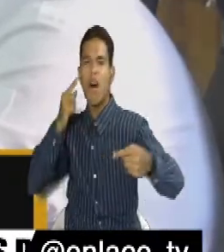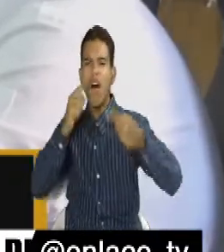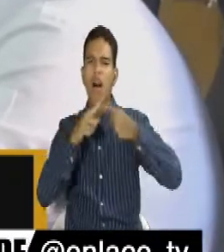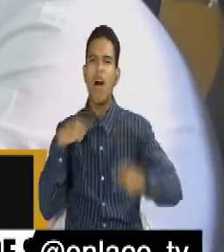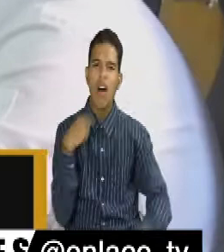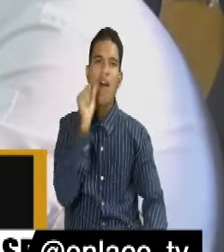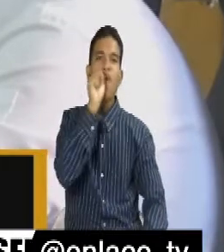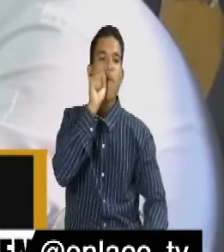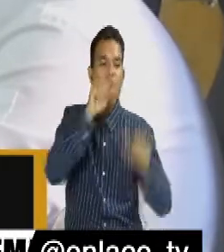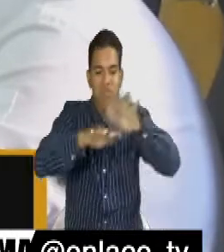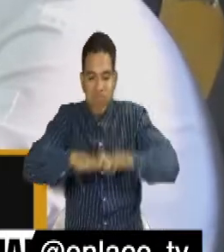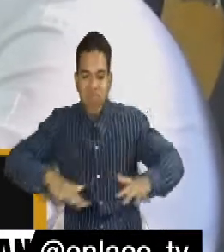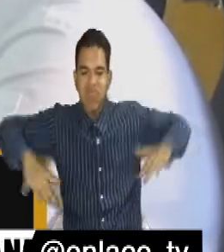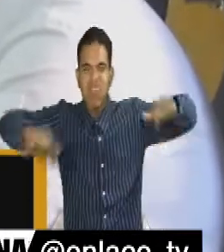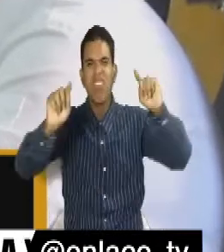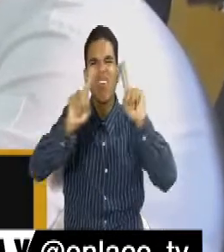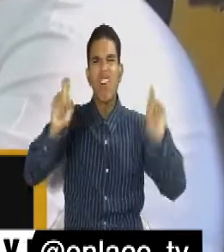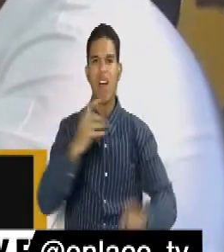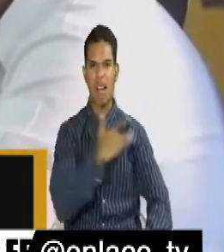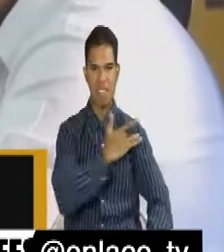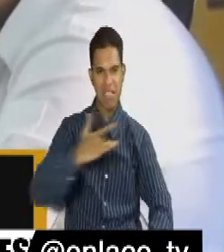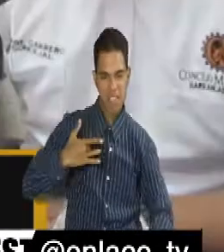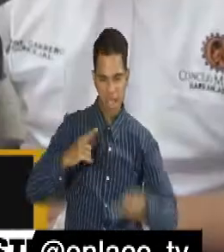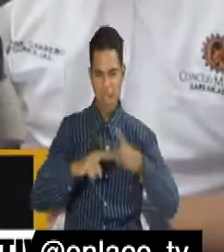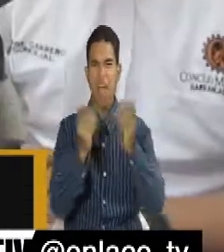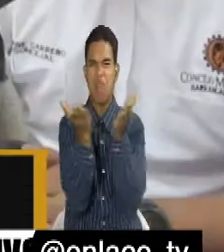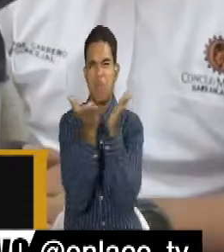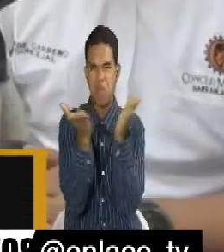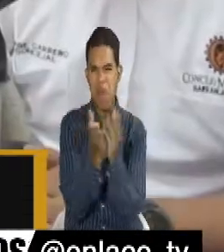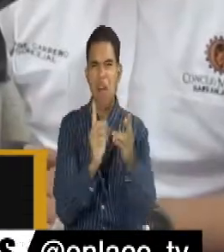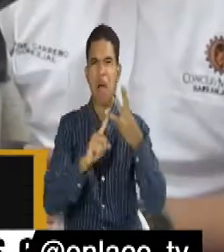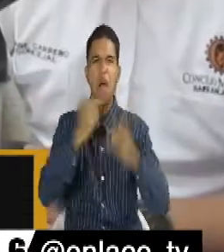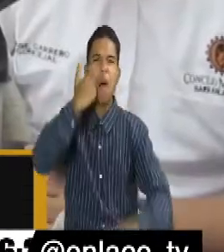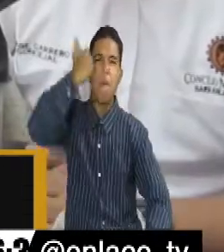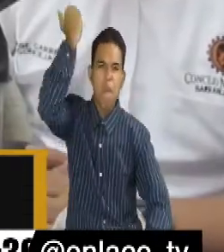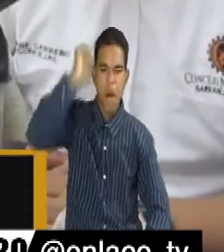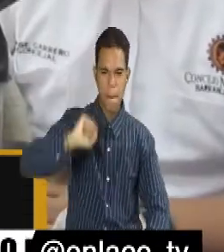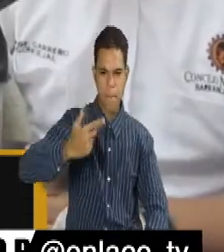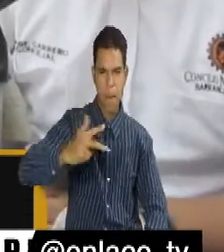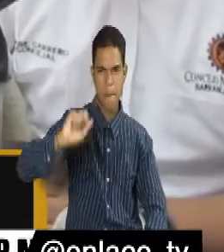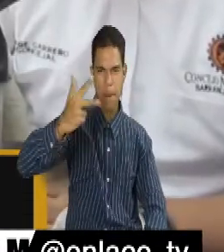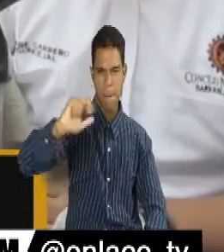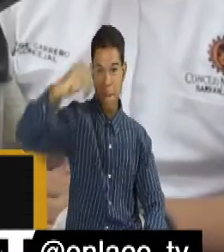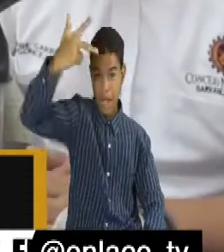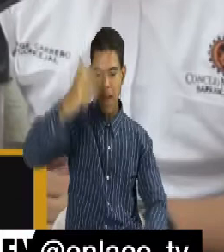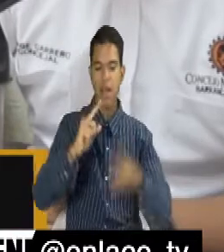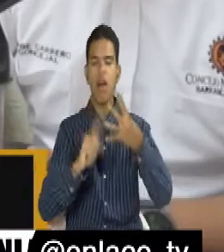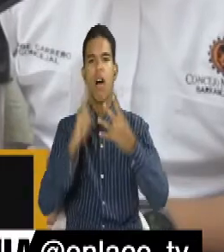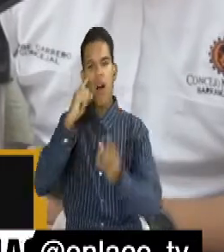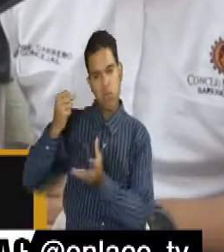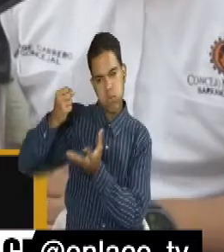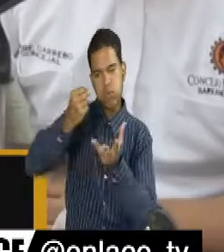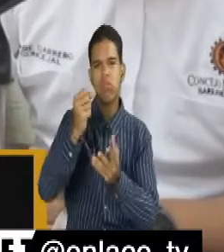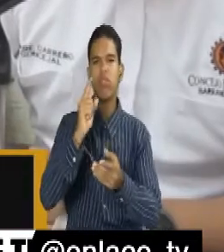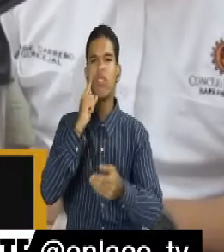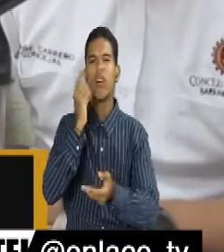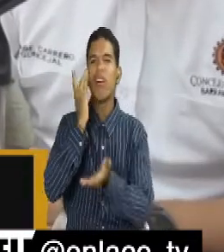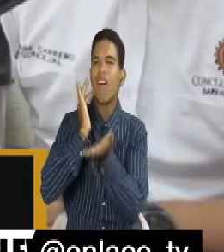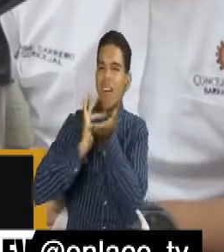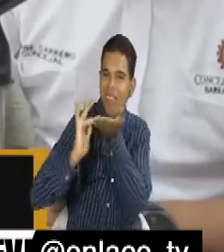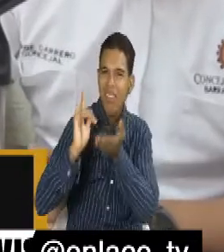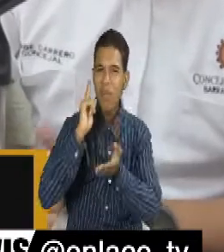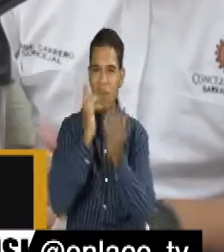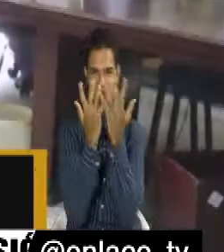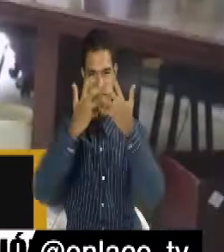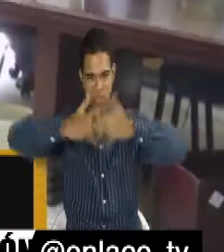Bermeja con temas de salud, educación, adulto mayor. Vienen recursos para Eduba, vienen recursos para